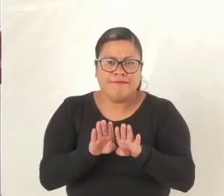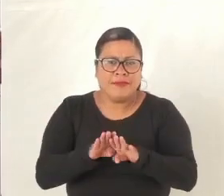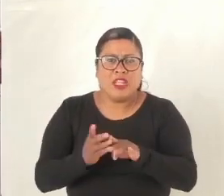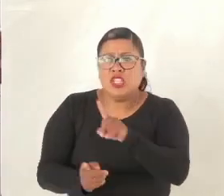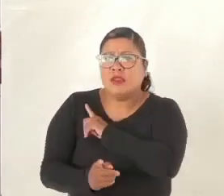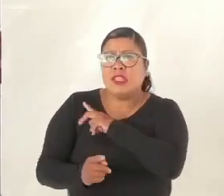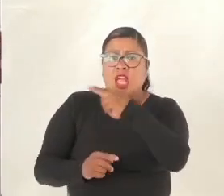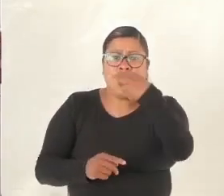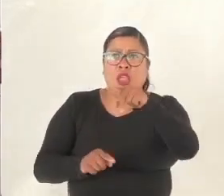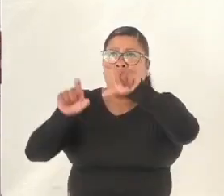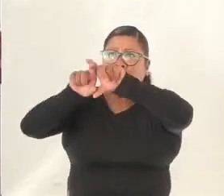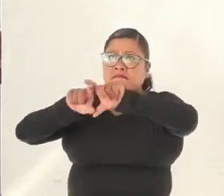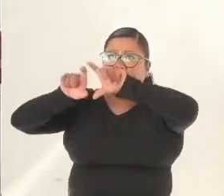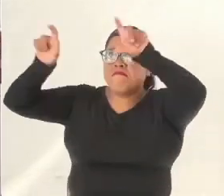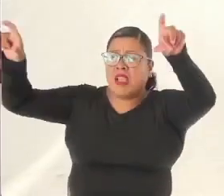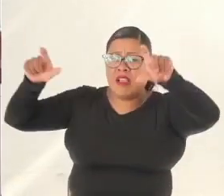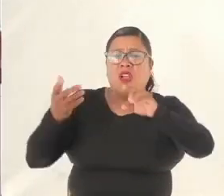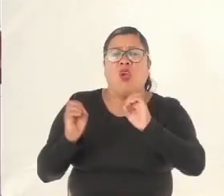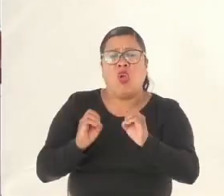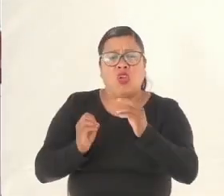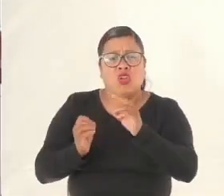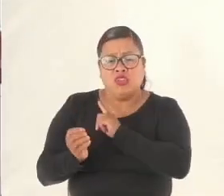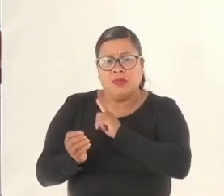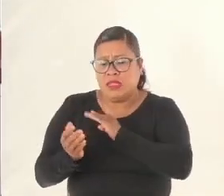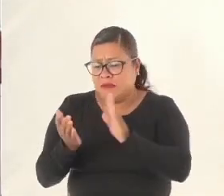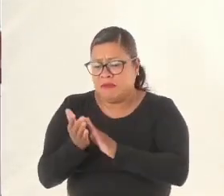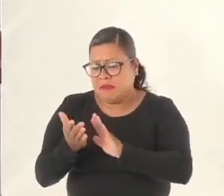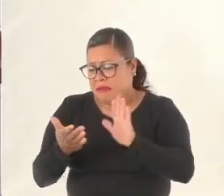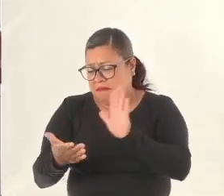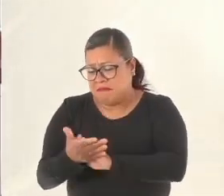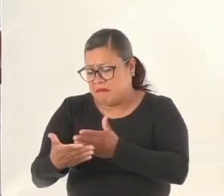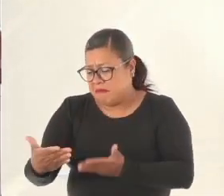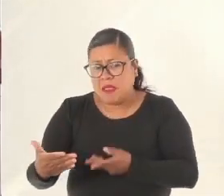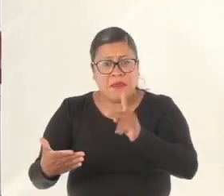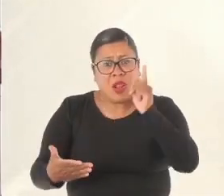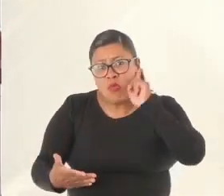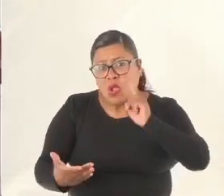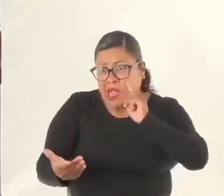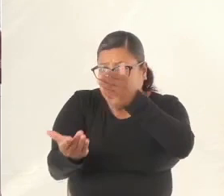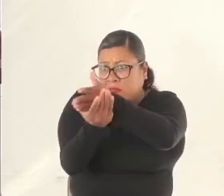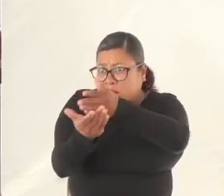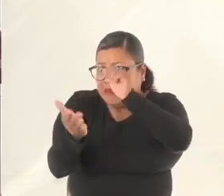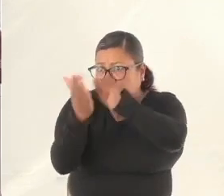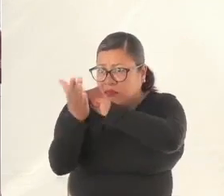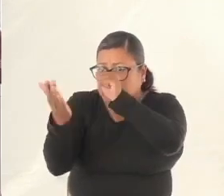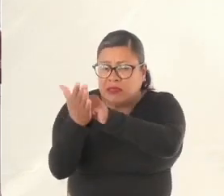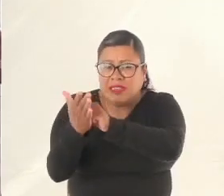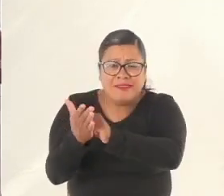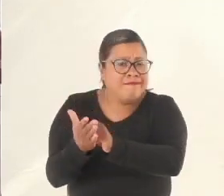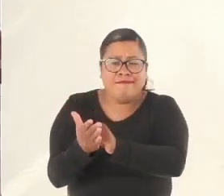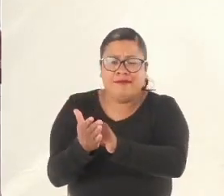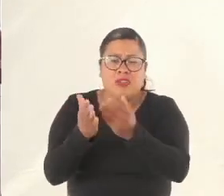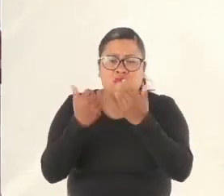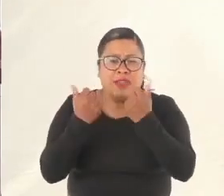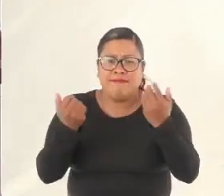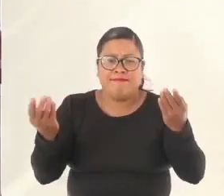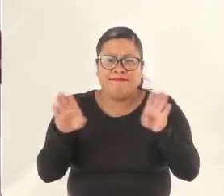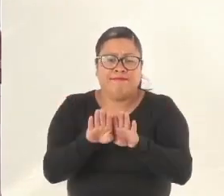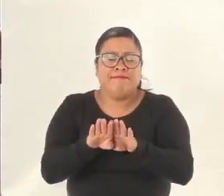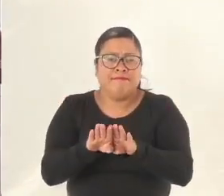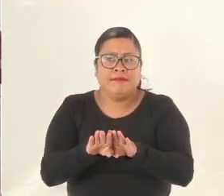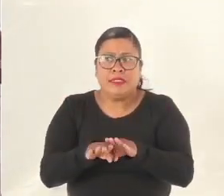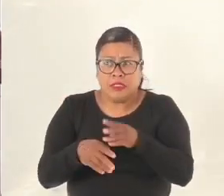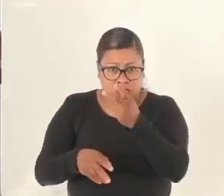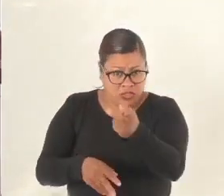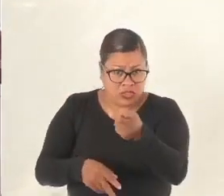membrete solamente están de papel se plasman pero llegan las mujeres y no hay ninguna instancia en el municipio por eso le